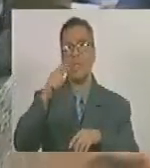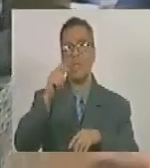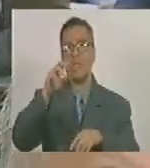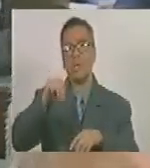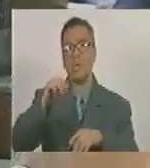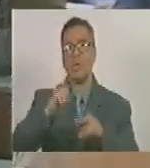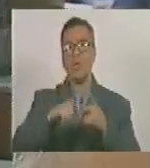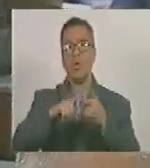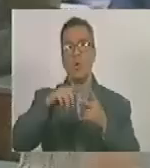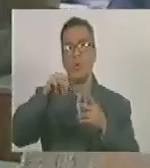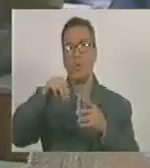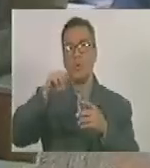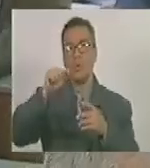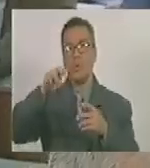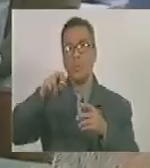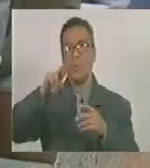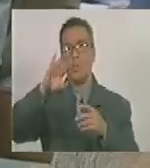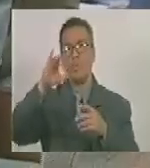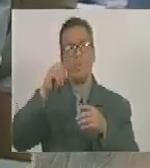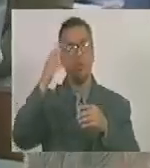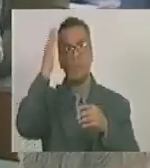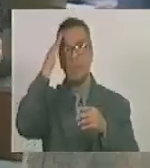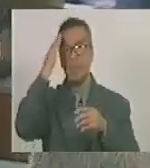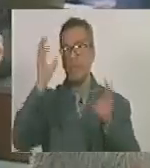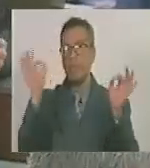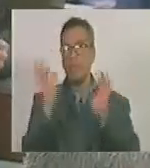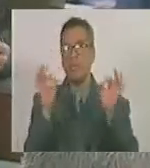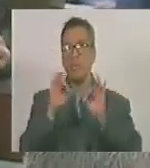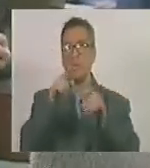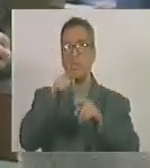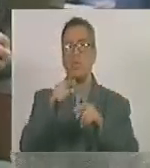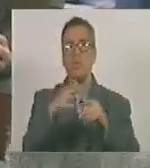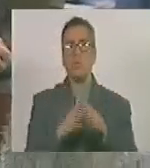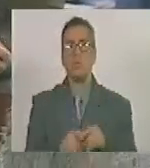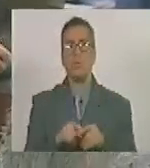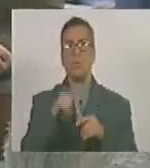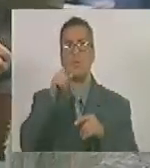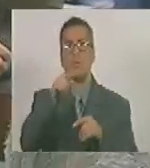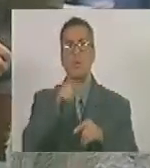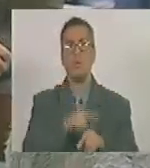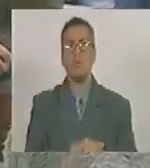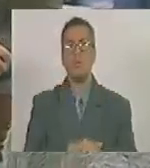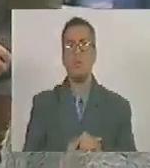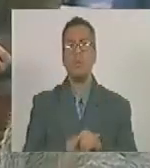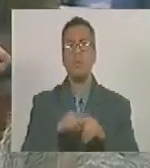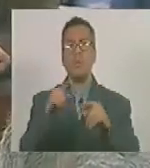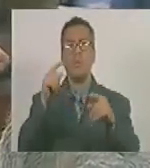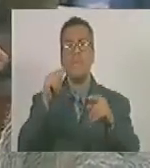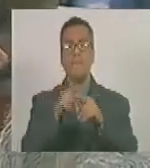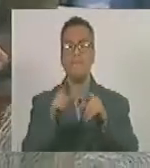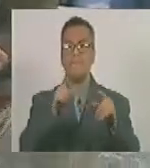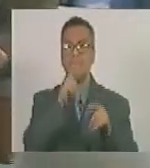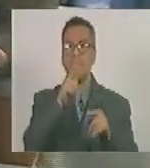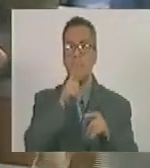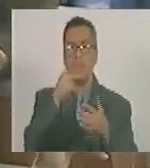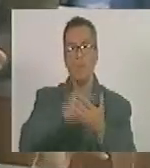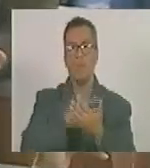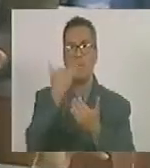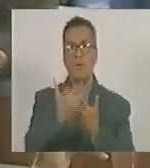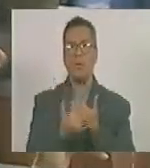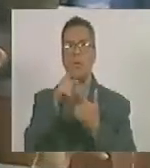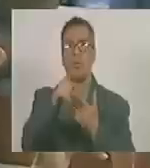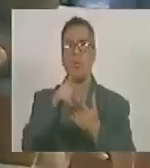Monómero. Que no sepamos nada de quienes se aliaron con Trump en ese macabro proyecto